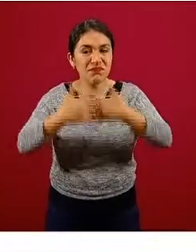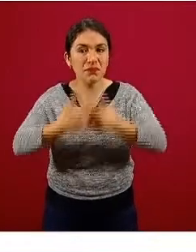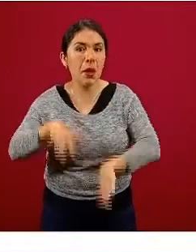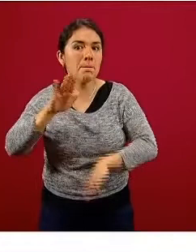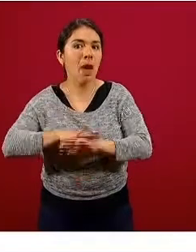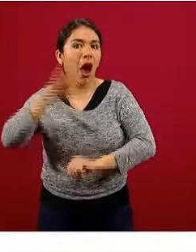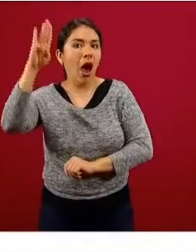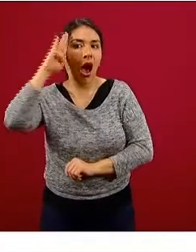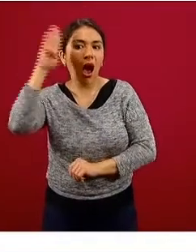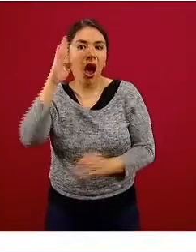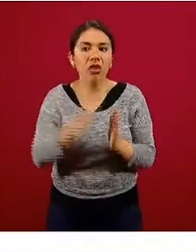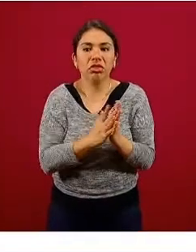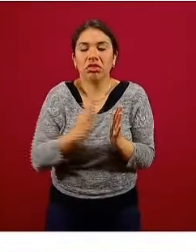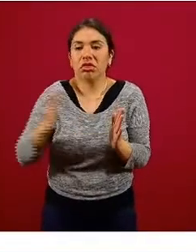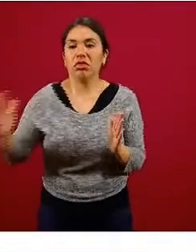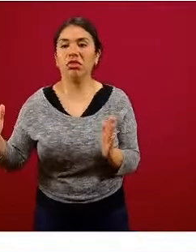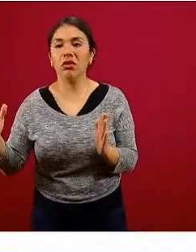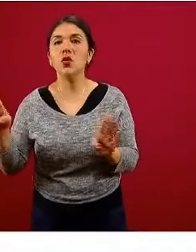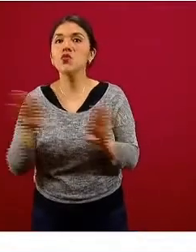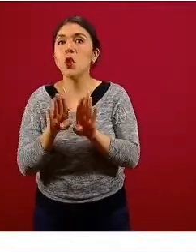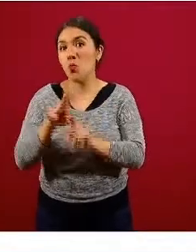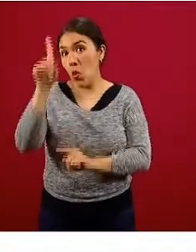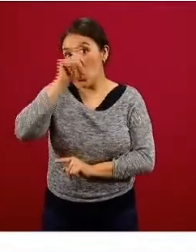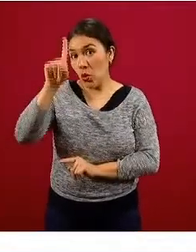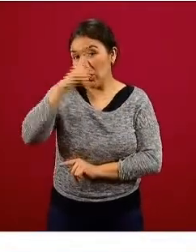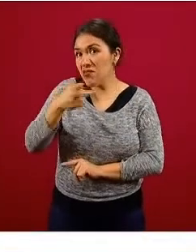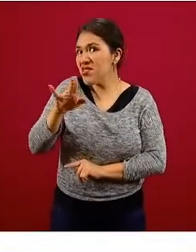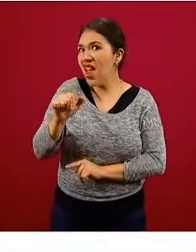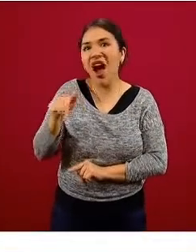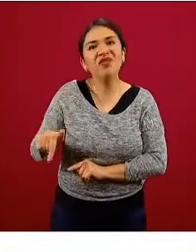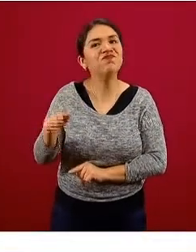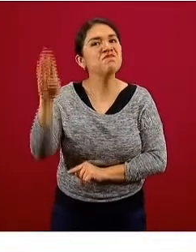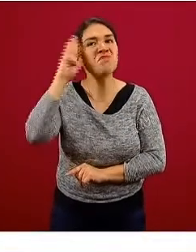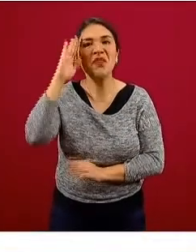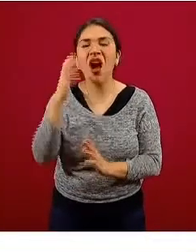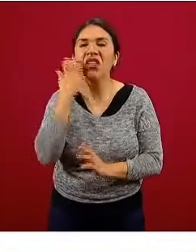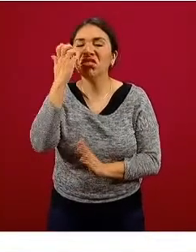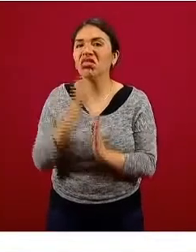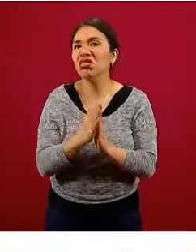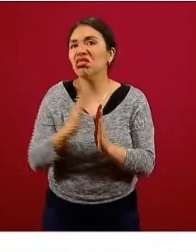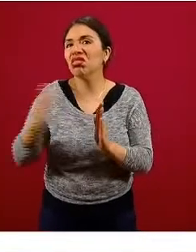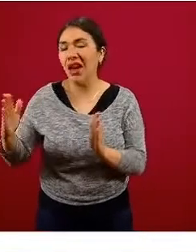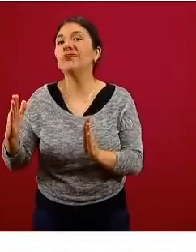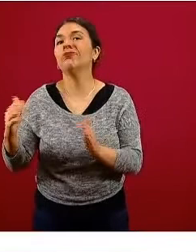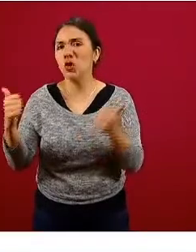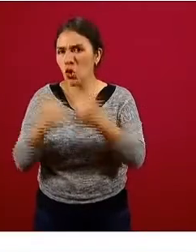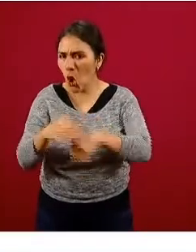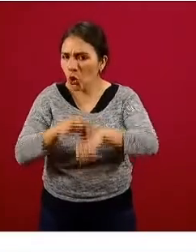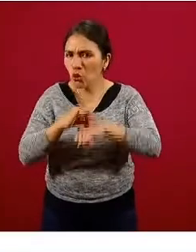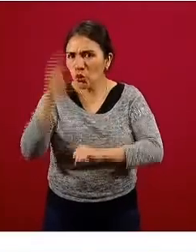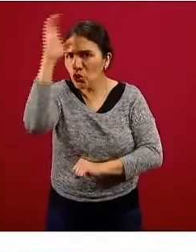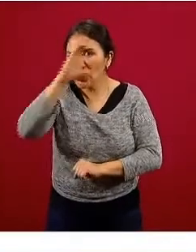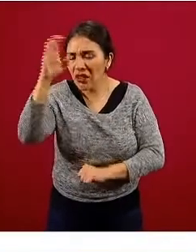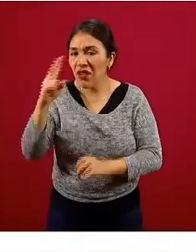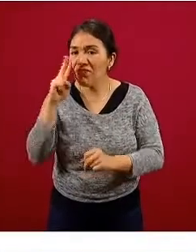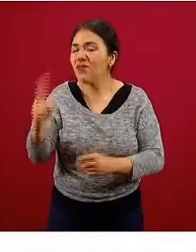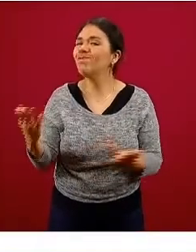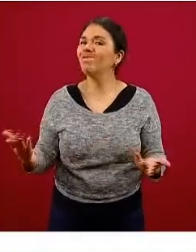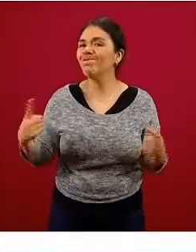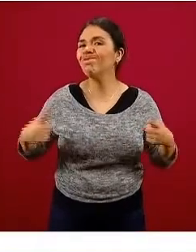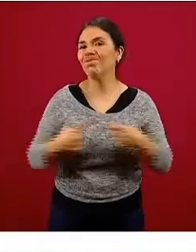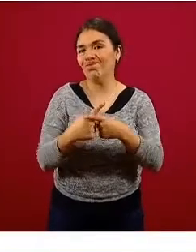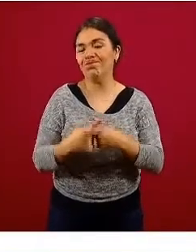muy grande en relación a las guías alimentarias mexicanas que tienen bases científicas. La siguiente, por